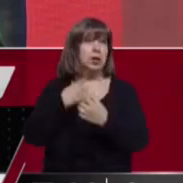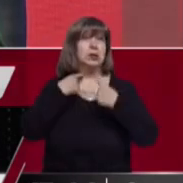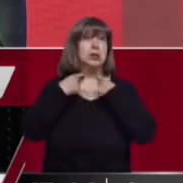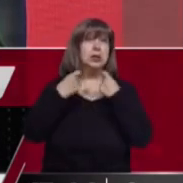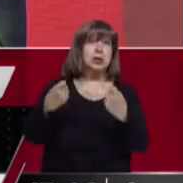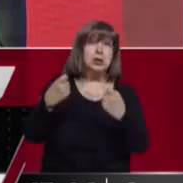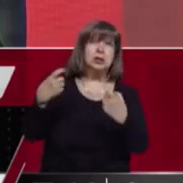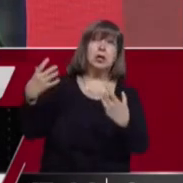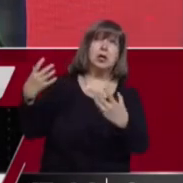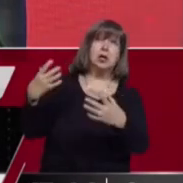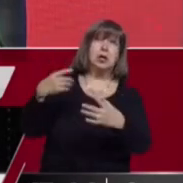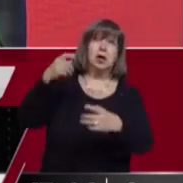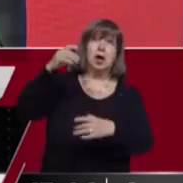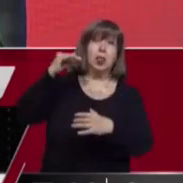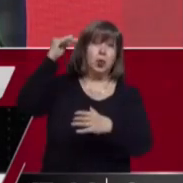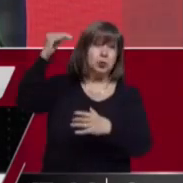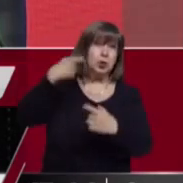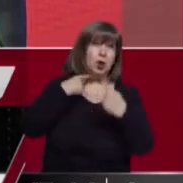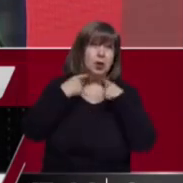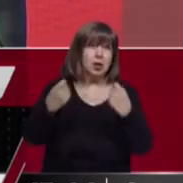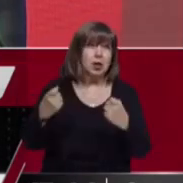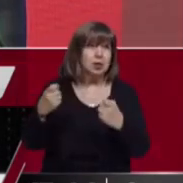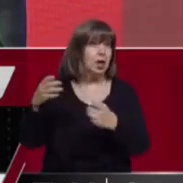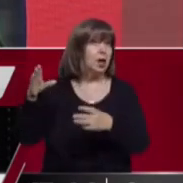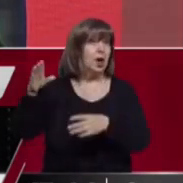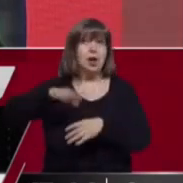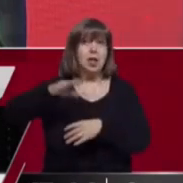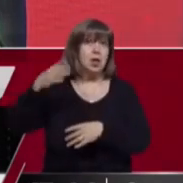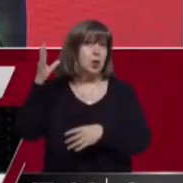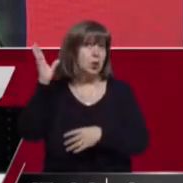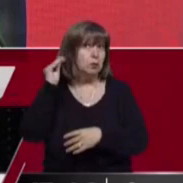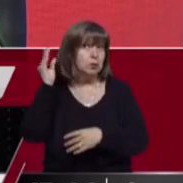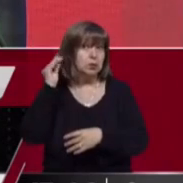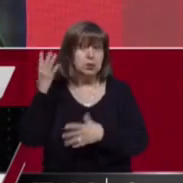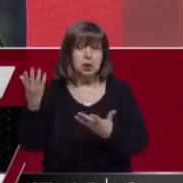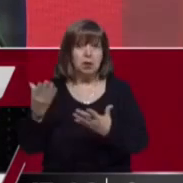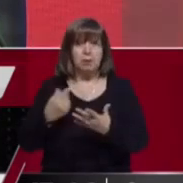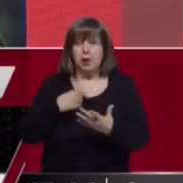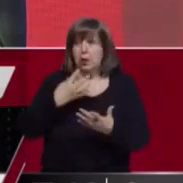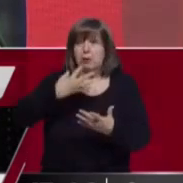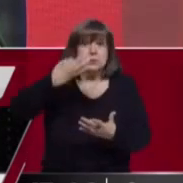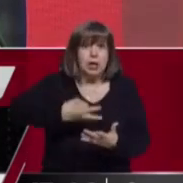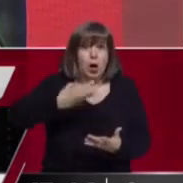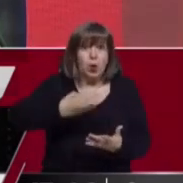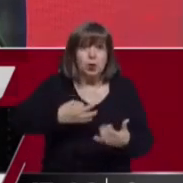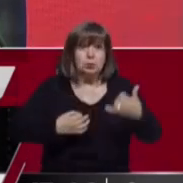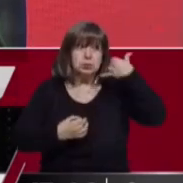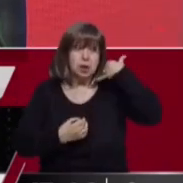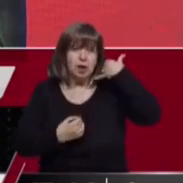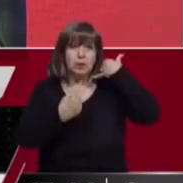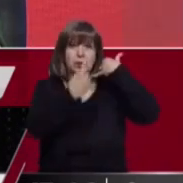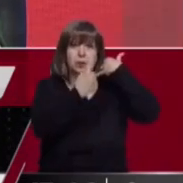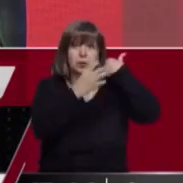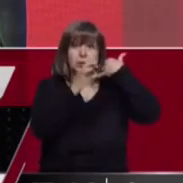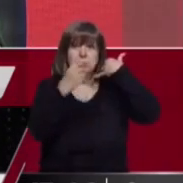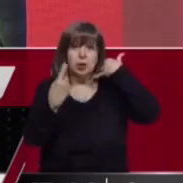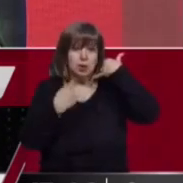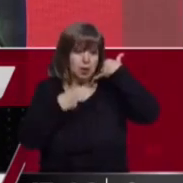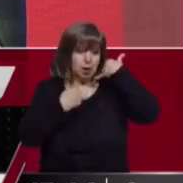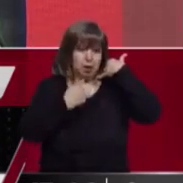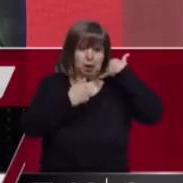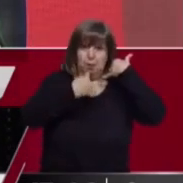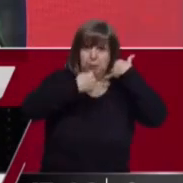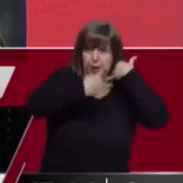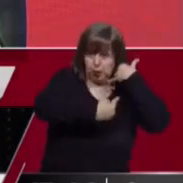quería poner el acento en, a la hora de hacer la denuncia, muchas veces uno no tiene la certeza, porque tal vez un vecino está escuchando que hay